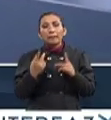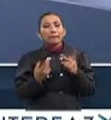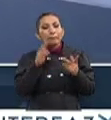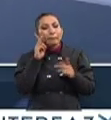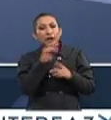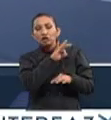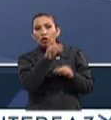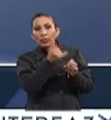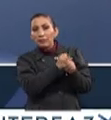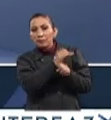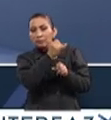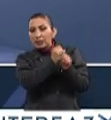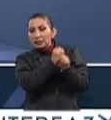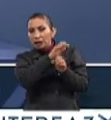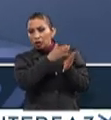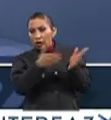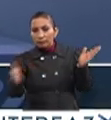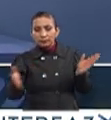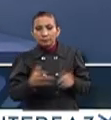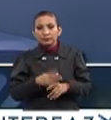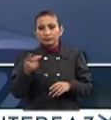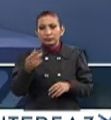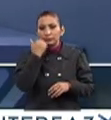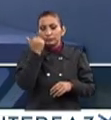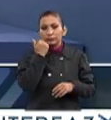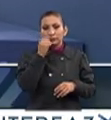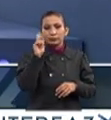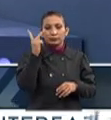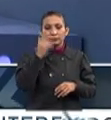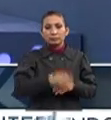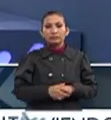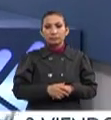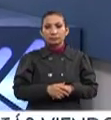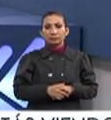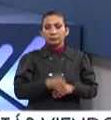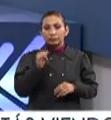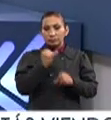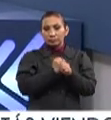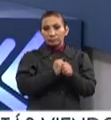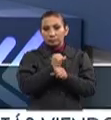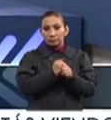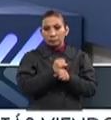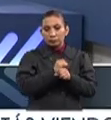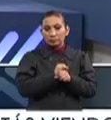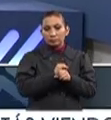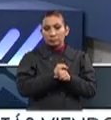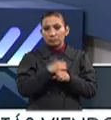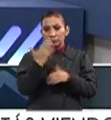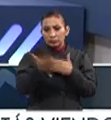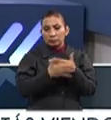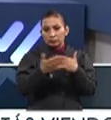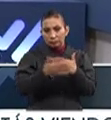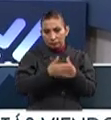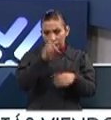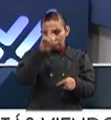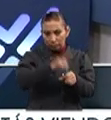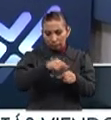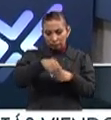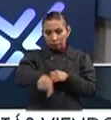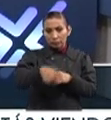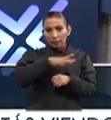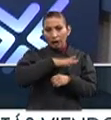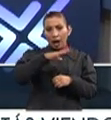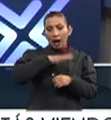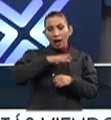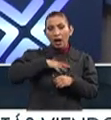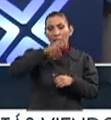consultar, maestro, toda esta investigación que han generado sus alumnas del Politécnico? Ok, esta investigación en pocos días va a estar